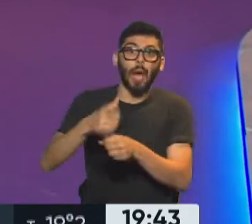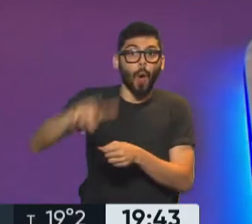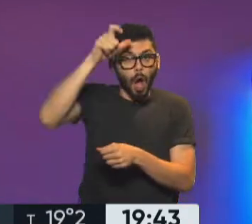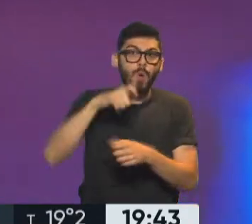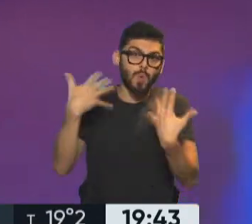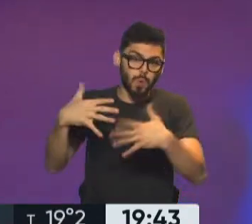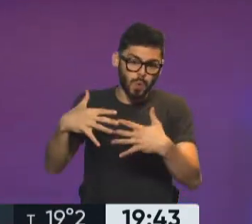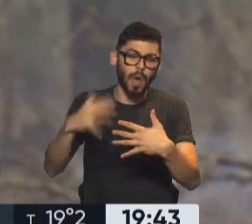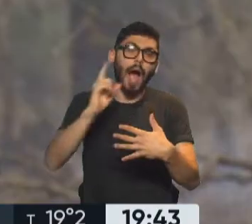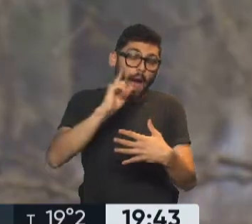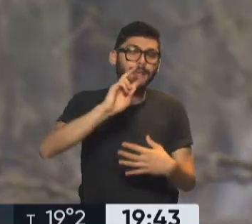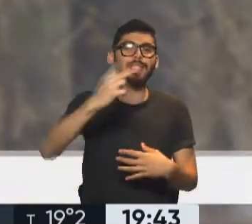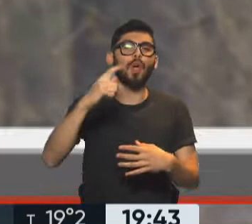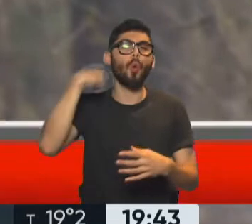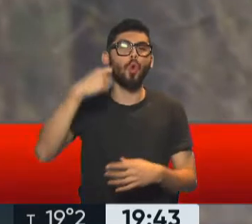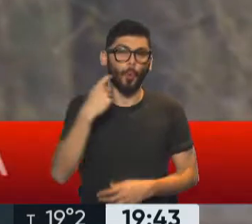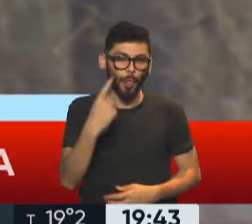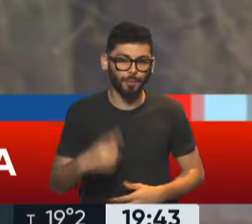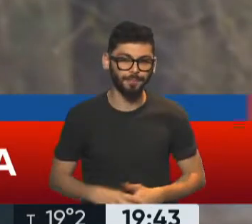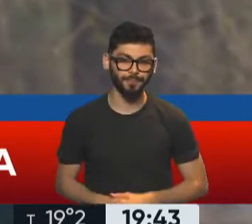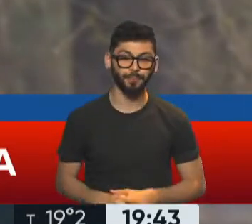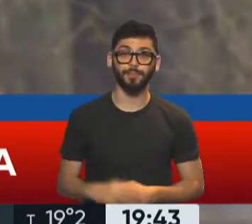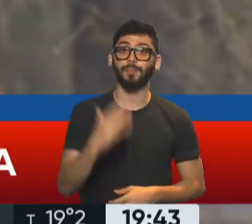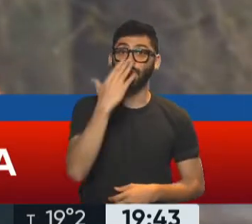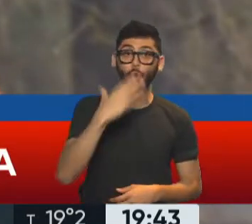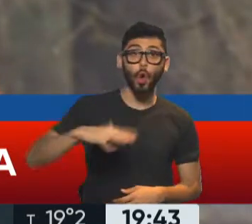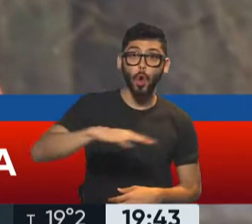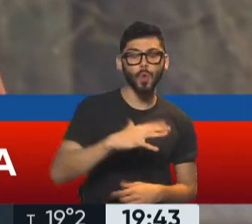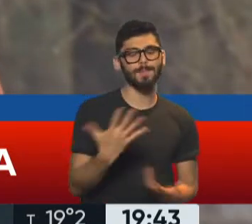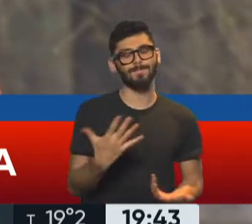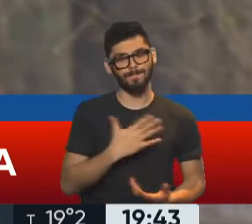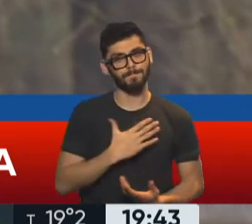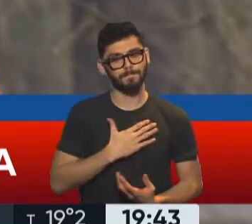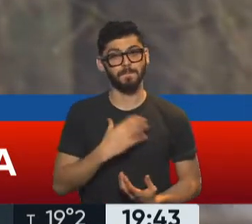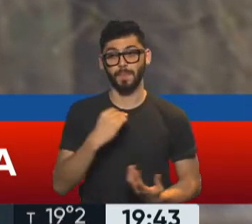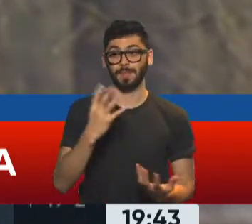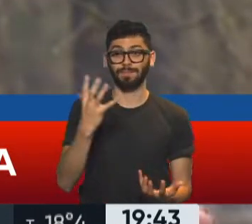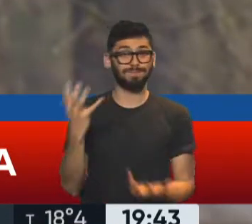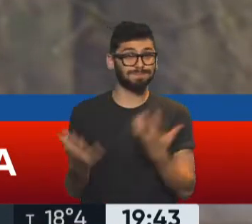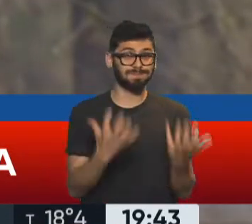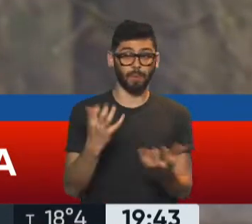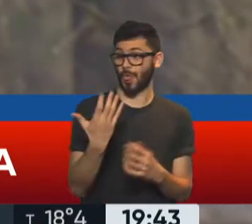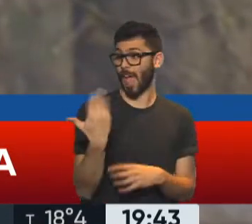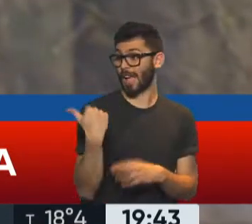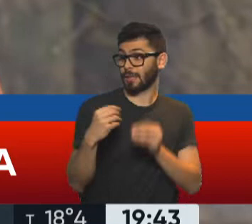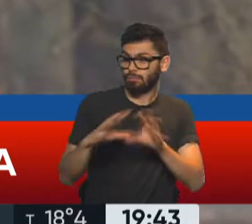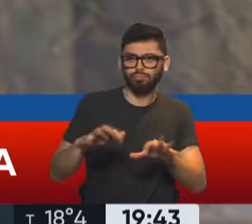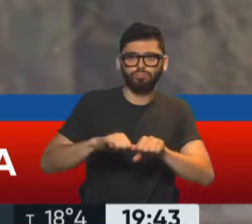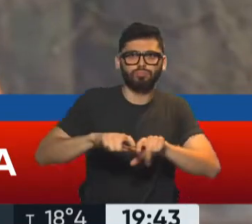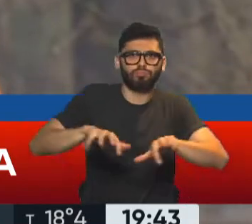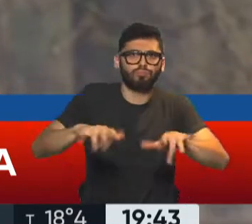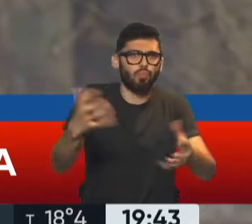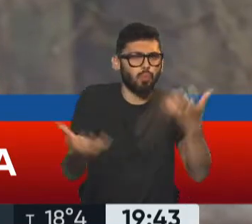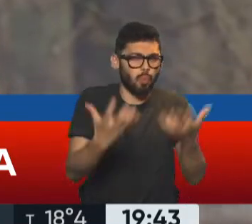parte del informe. En Córdoba es muy triste la situación que se vivió respecto a estos incendios que se registraron desde ayer. En este